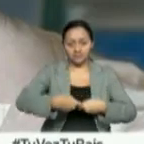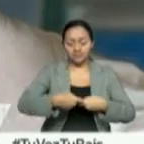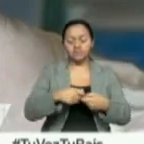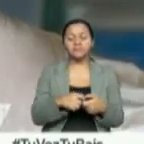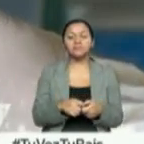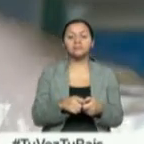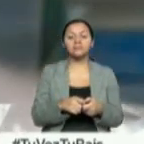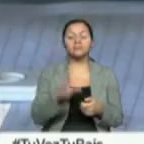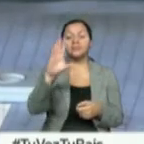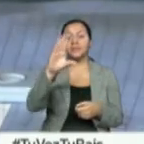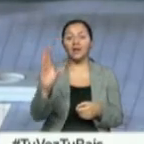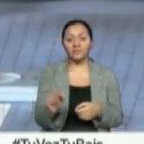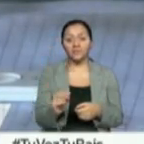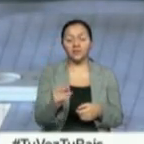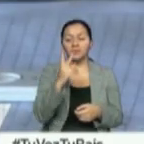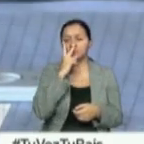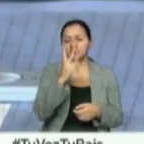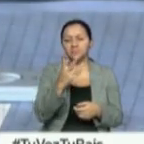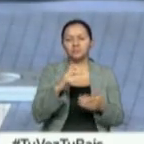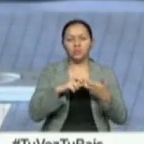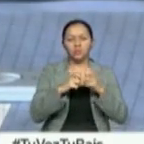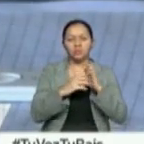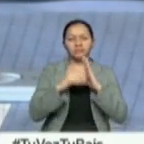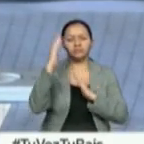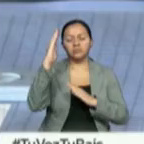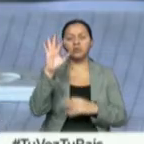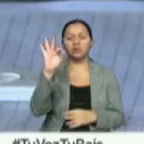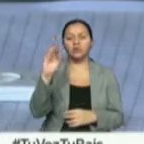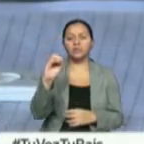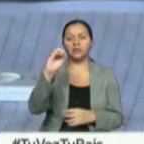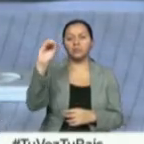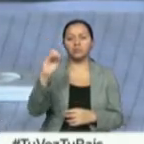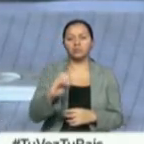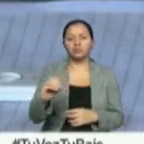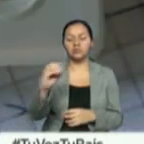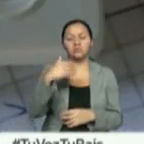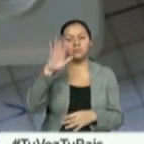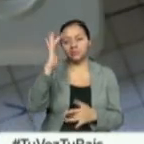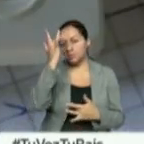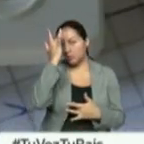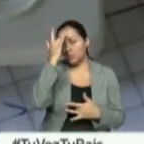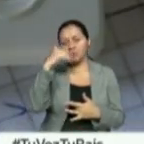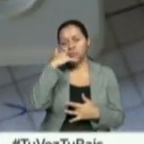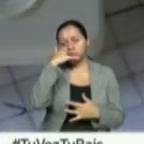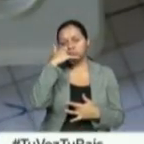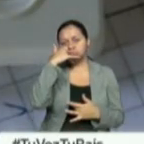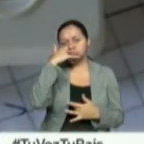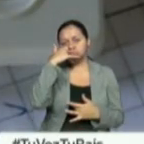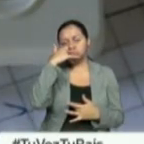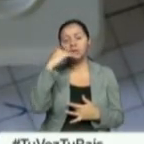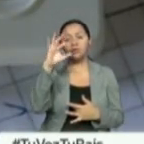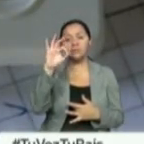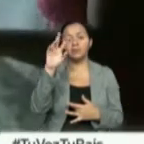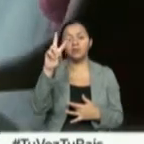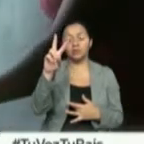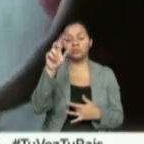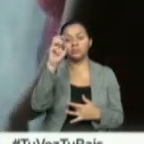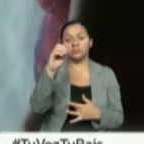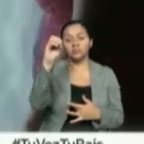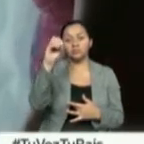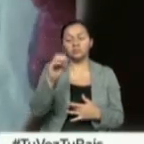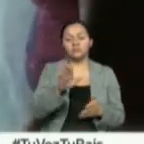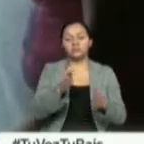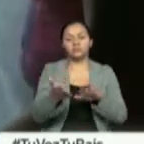áfrica subshariana llegó a registrar el 90% de los casos mundiales de malaria y el 92 por ciento de los fallecimientos por la